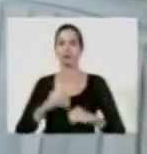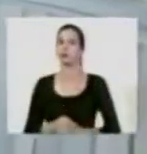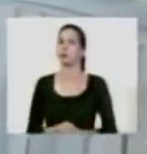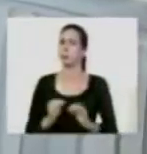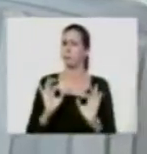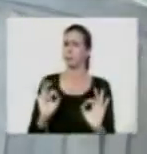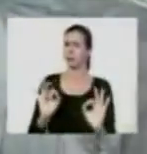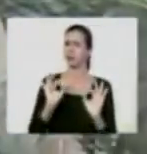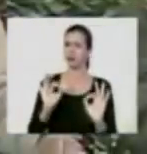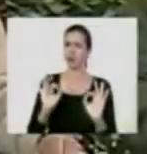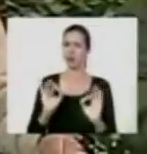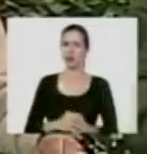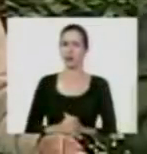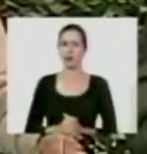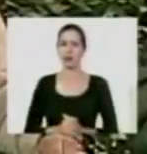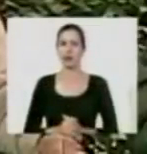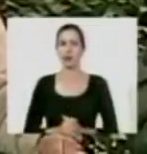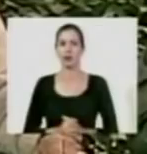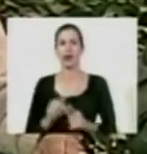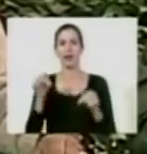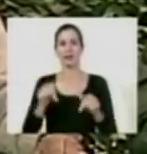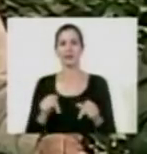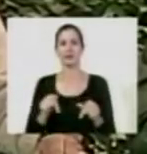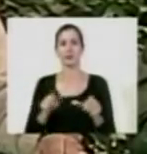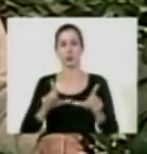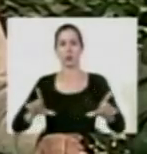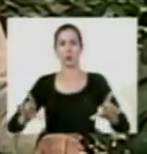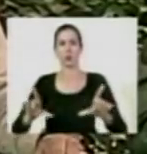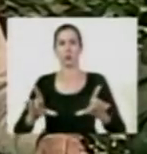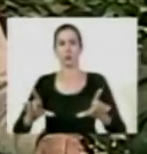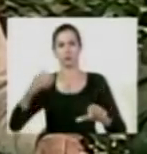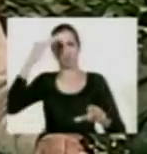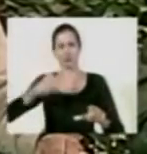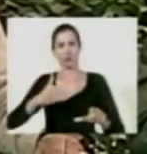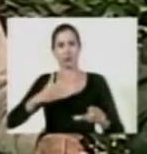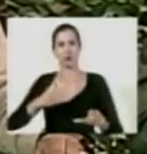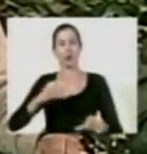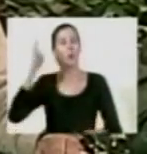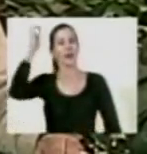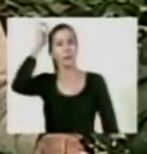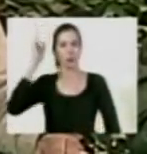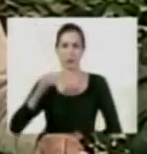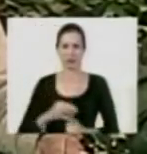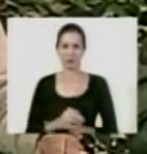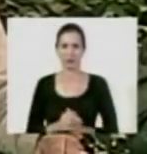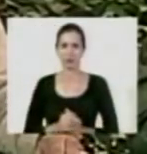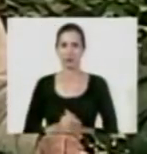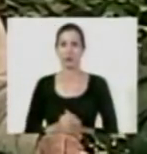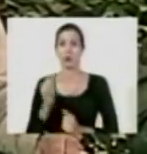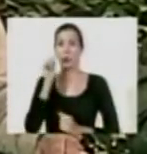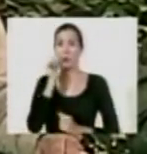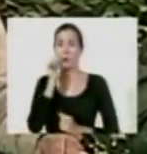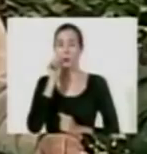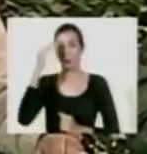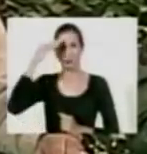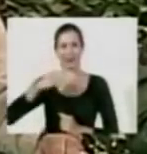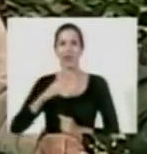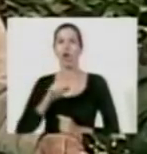especial en este fuerte Guaycaipuro por el general Víctor Gregorio